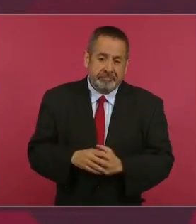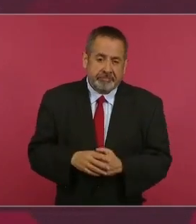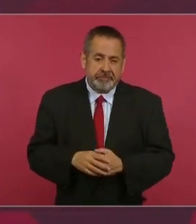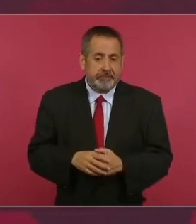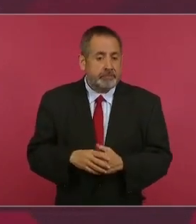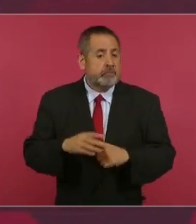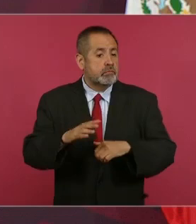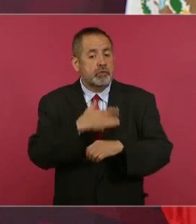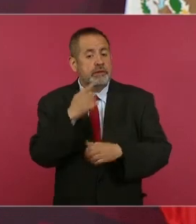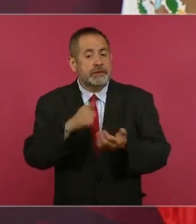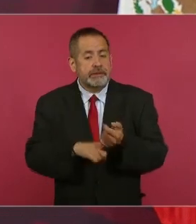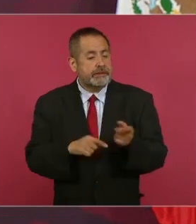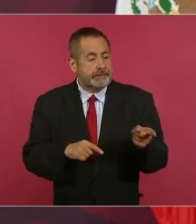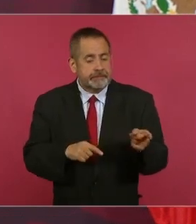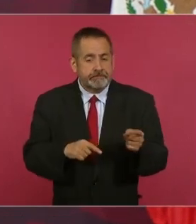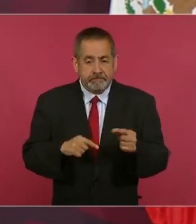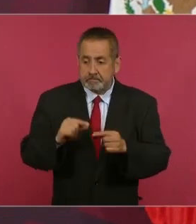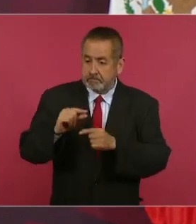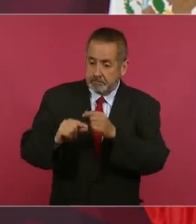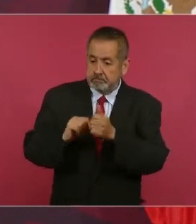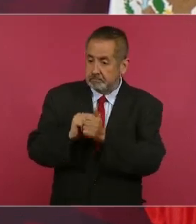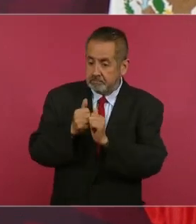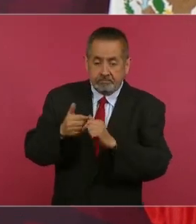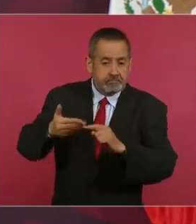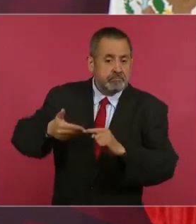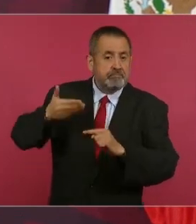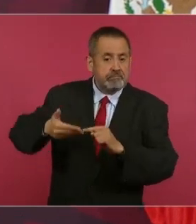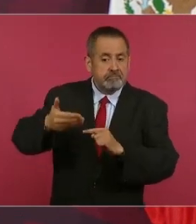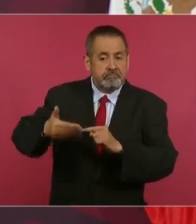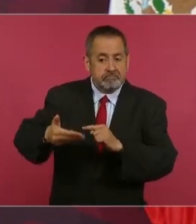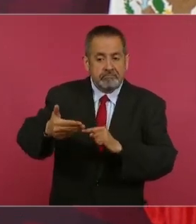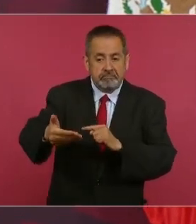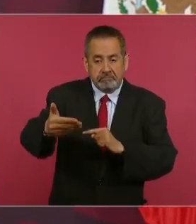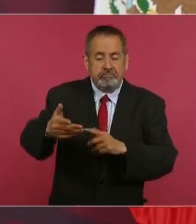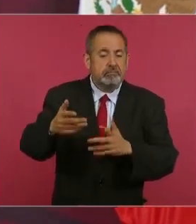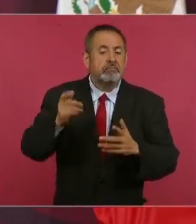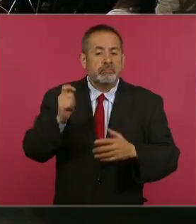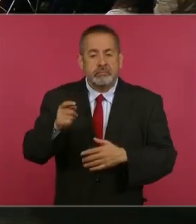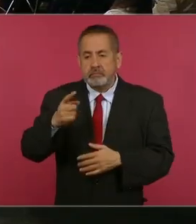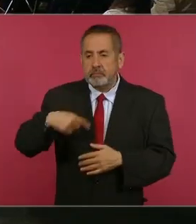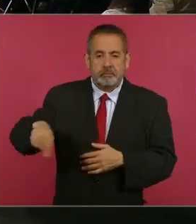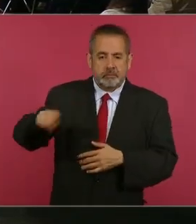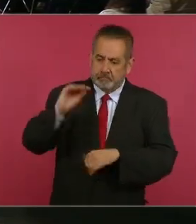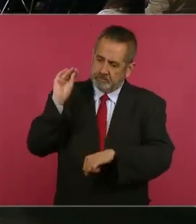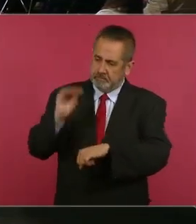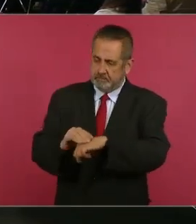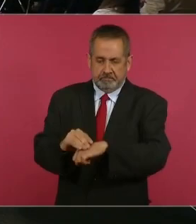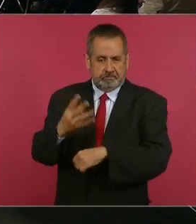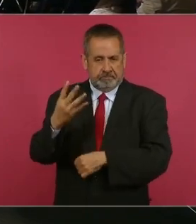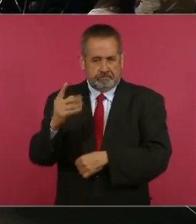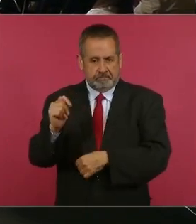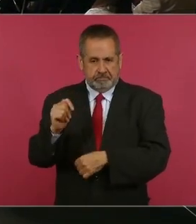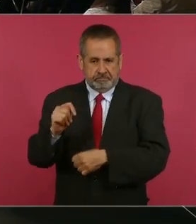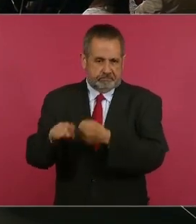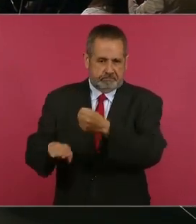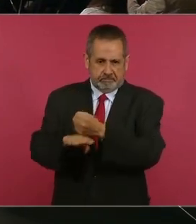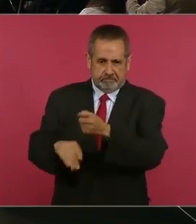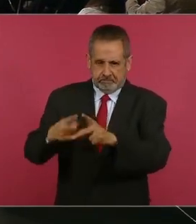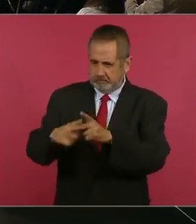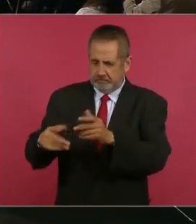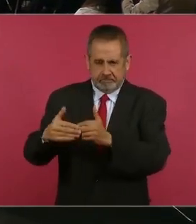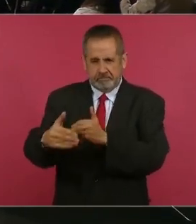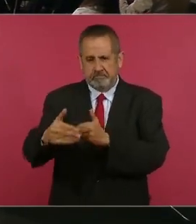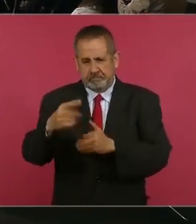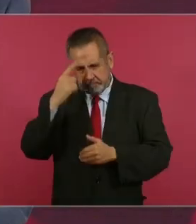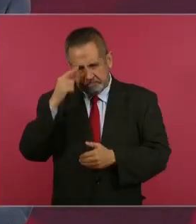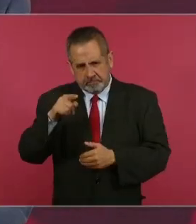se va a ir creando, ya se sentaron las bases para